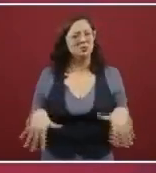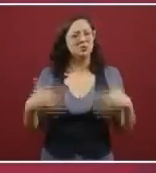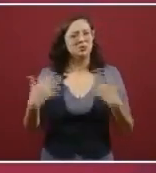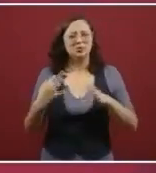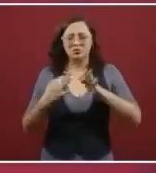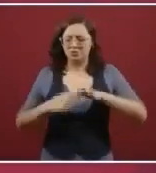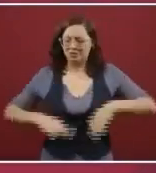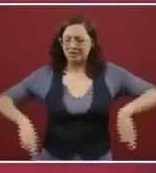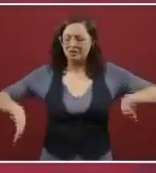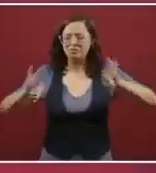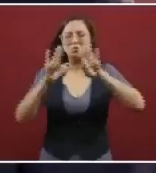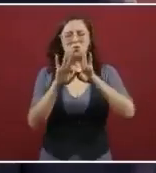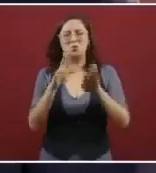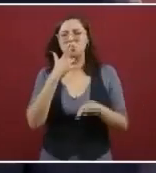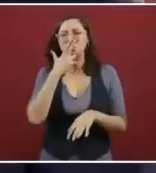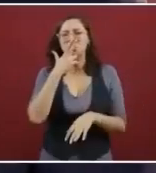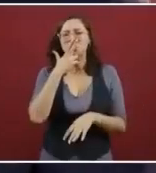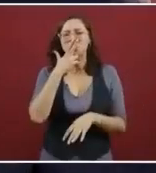importantísimo,